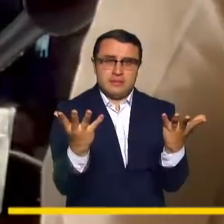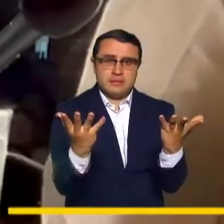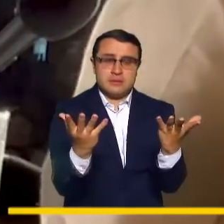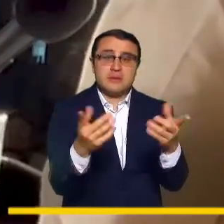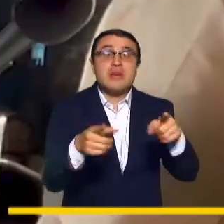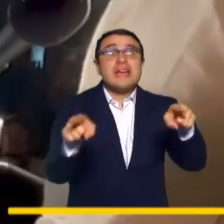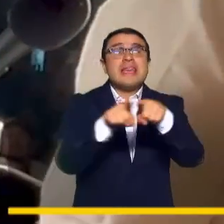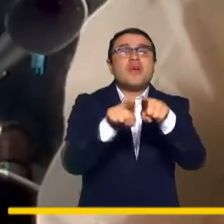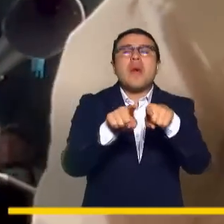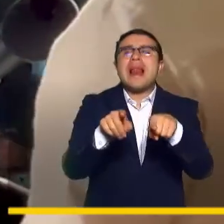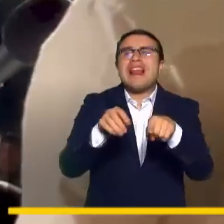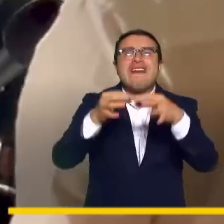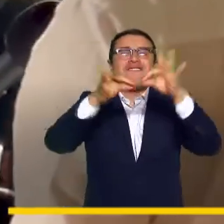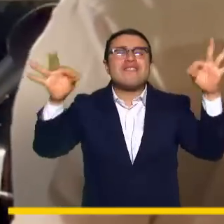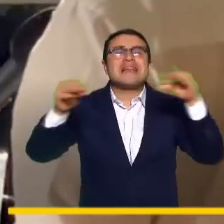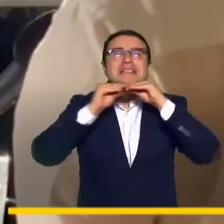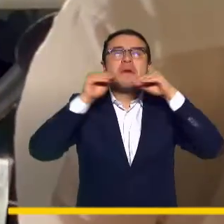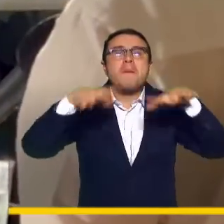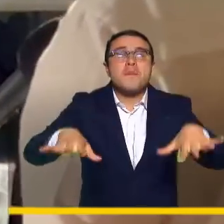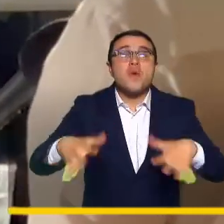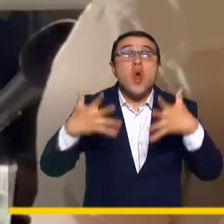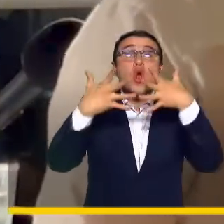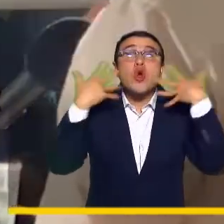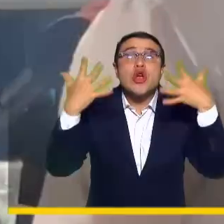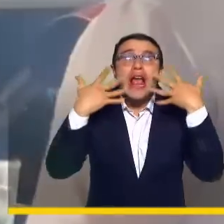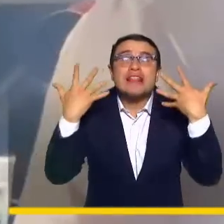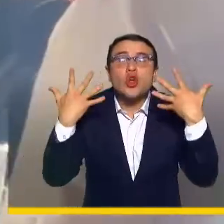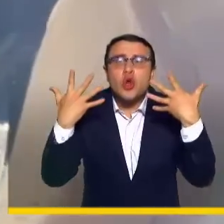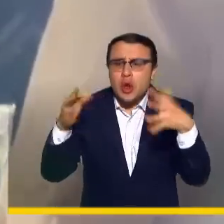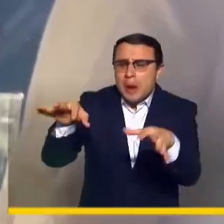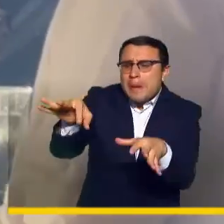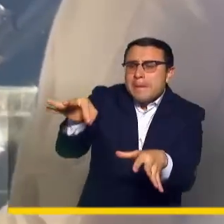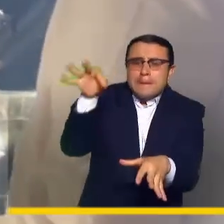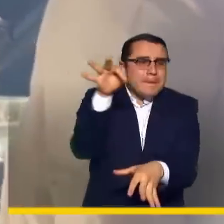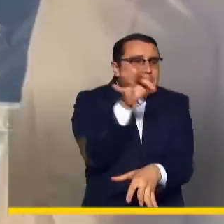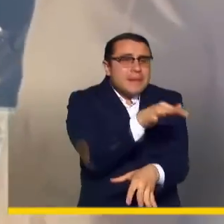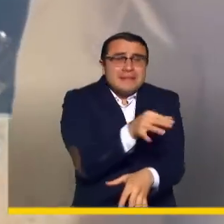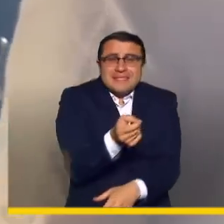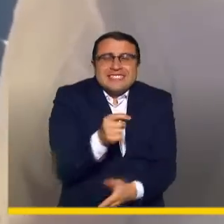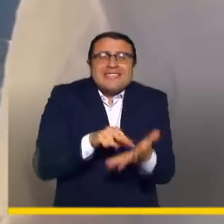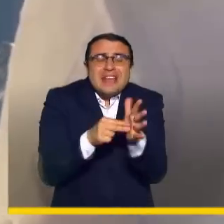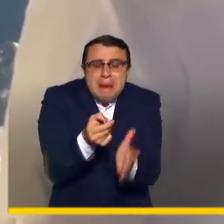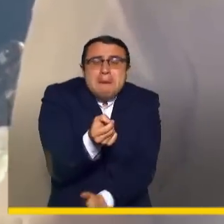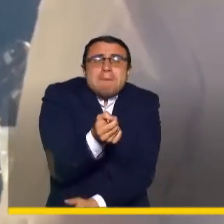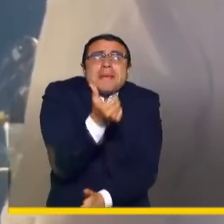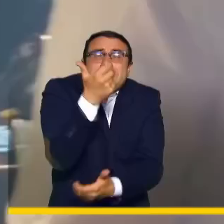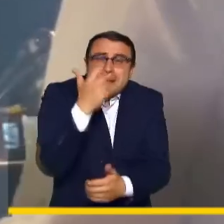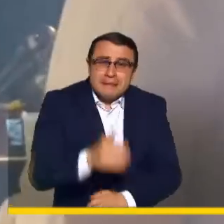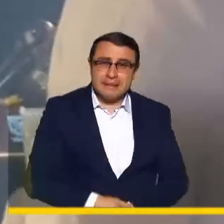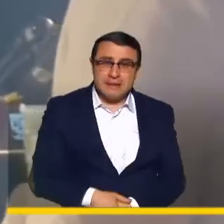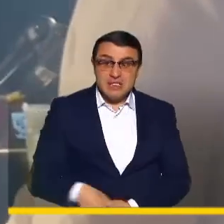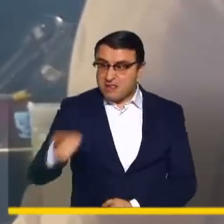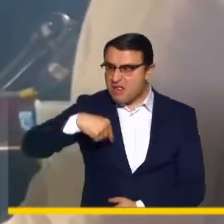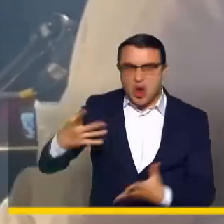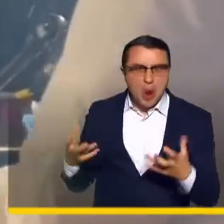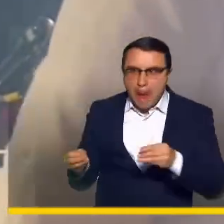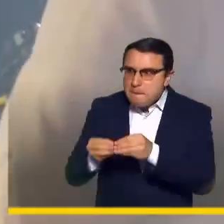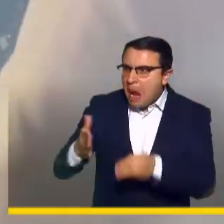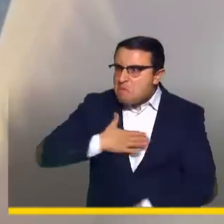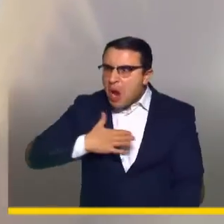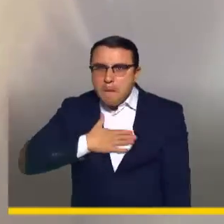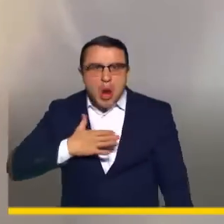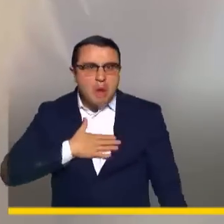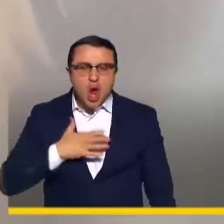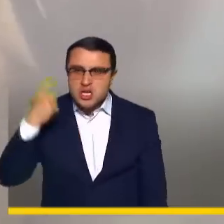un gato, como dicen ahora. La codicia lo impidió. Lo que impidió fue